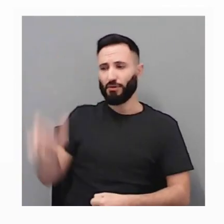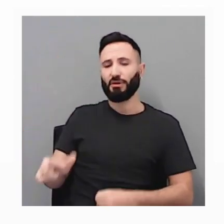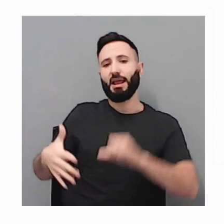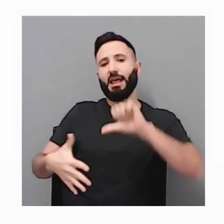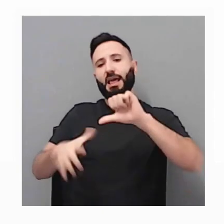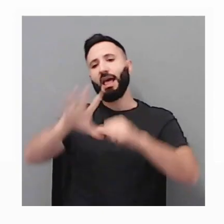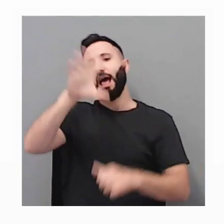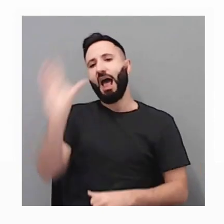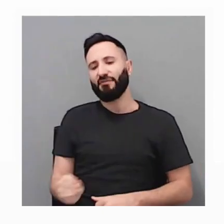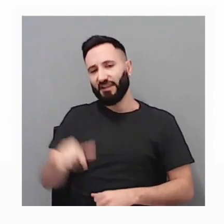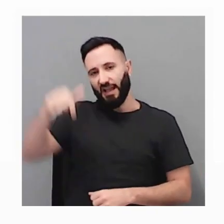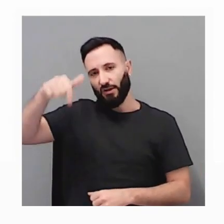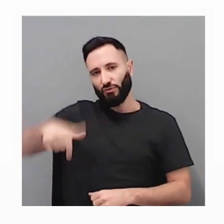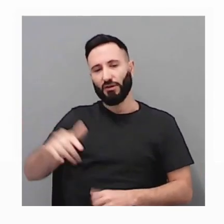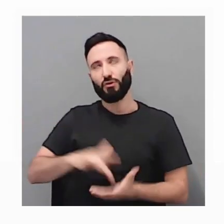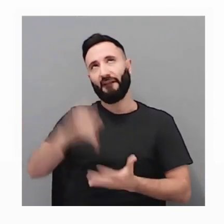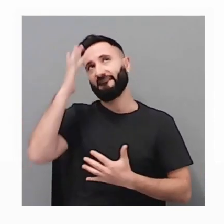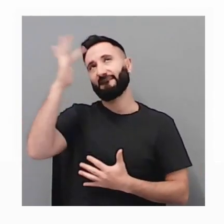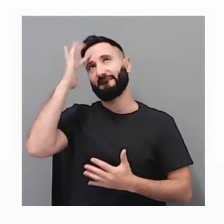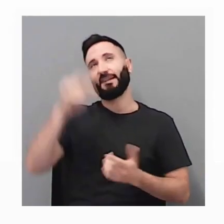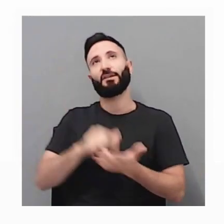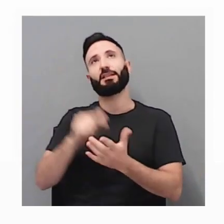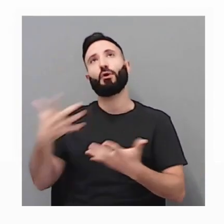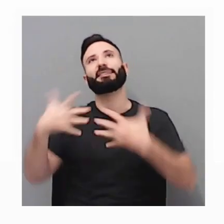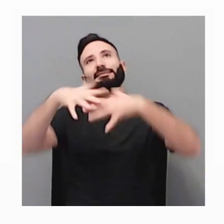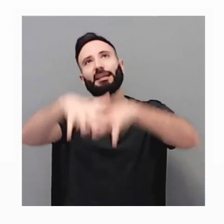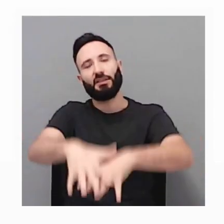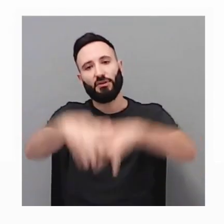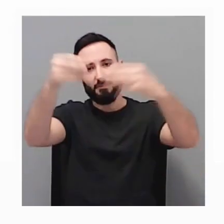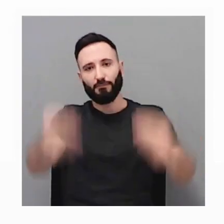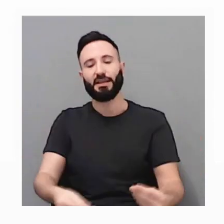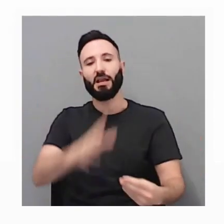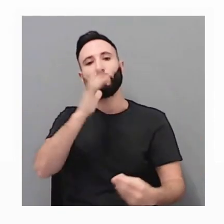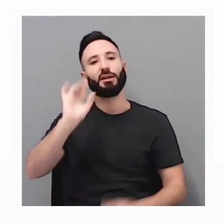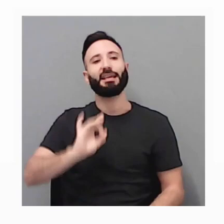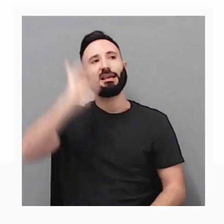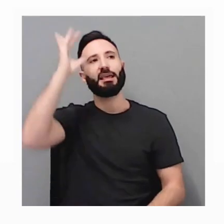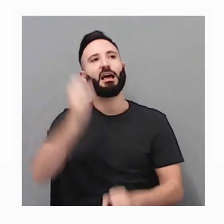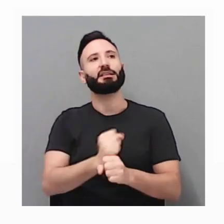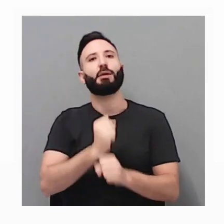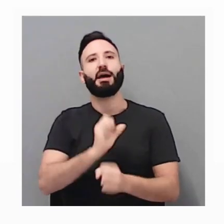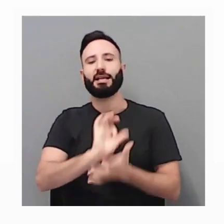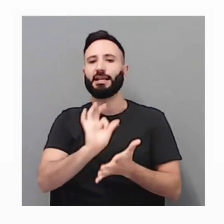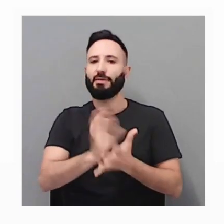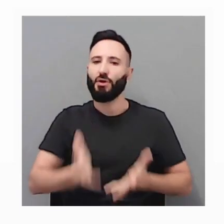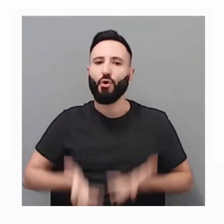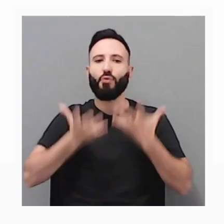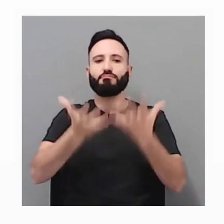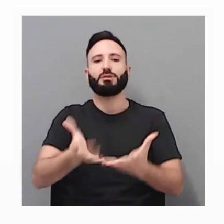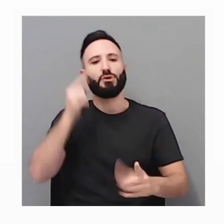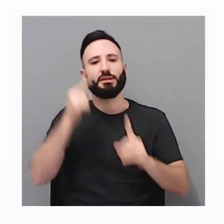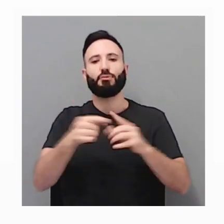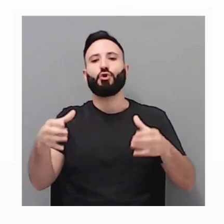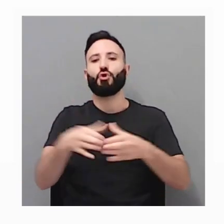sueño de apartheid, para trabajar una idea que podemos servir y servir nuestra comunidad